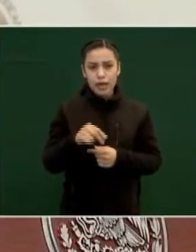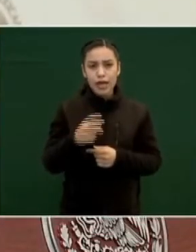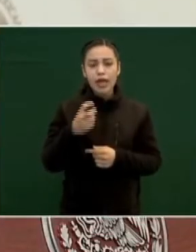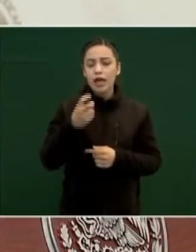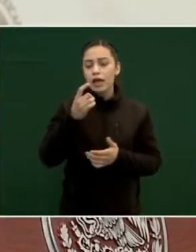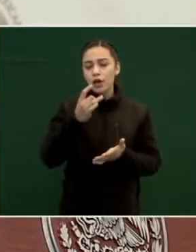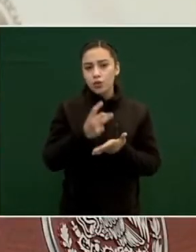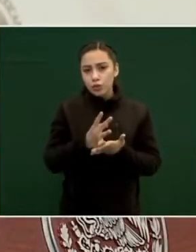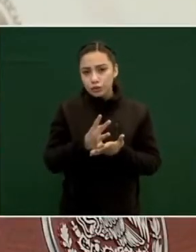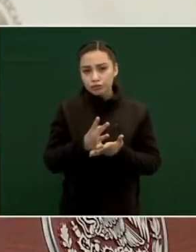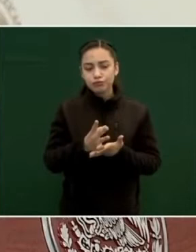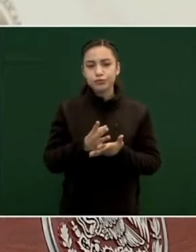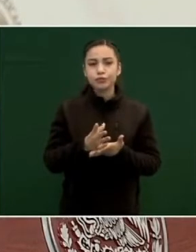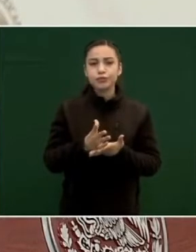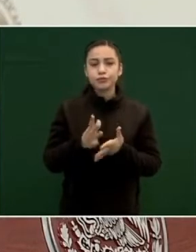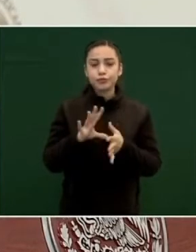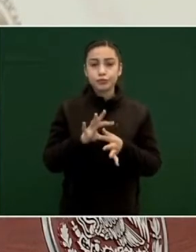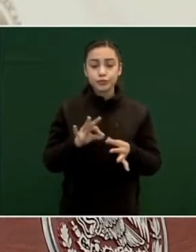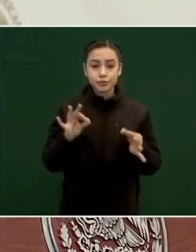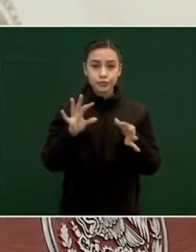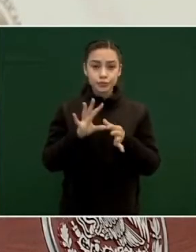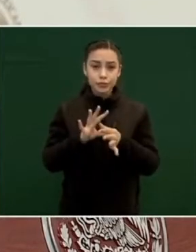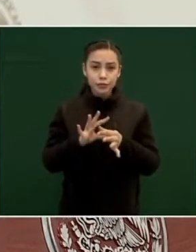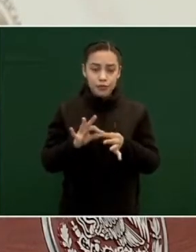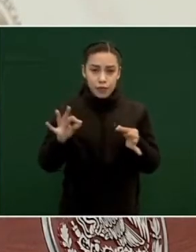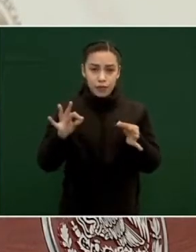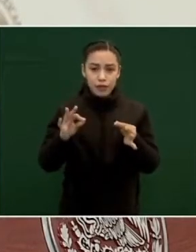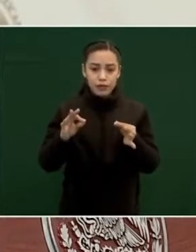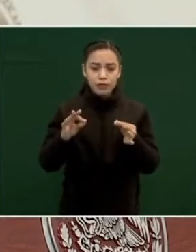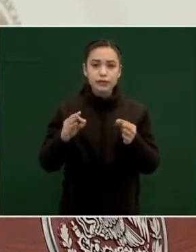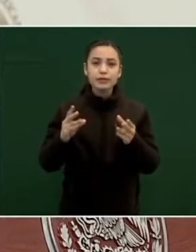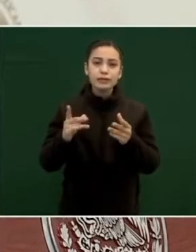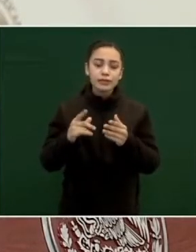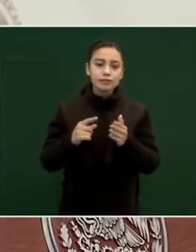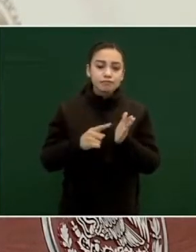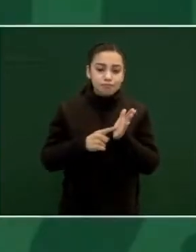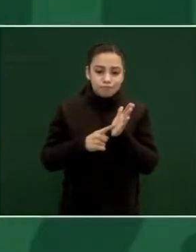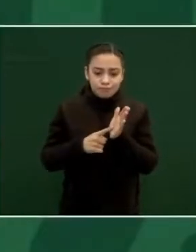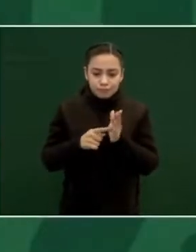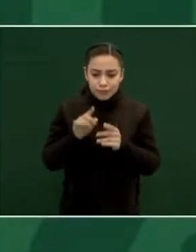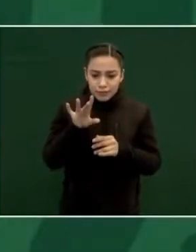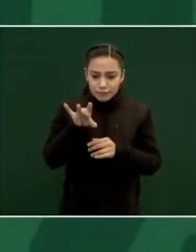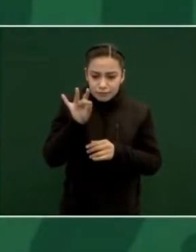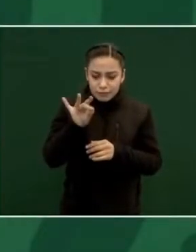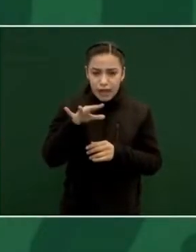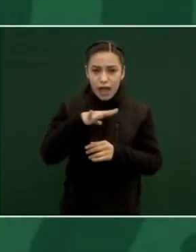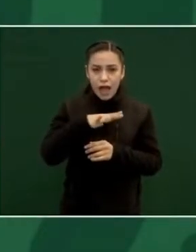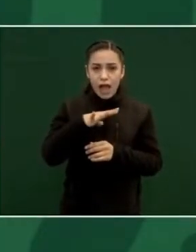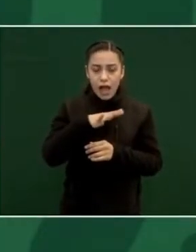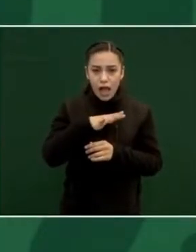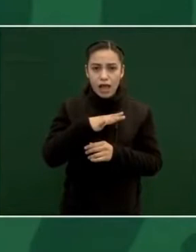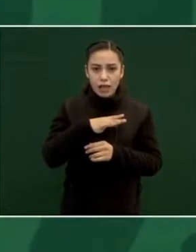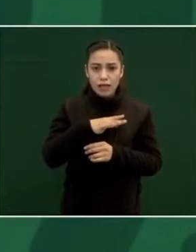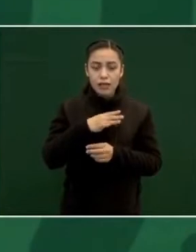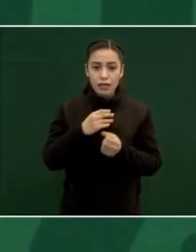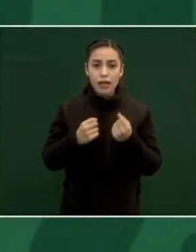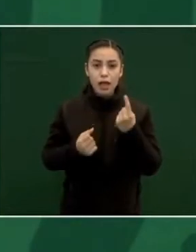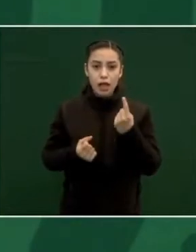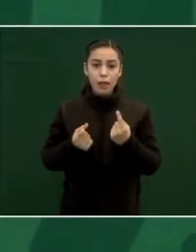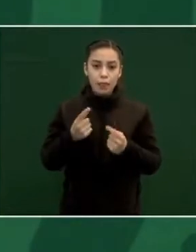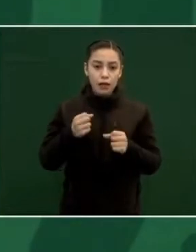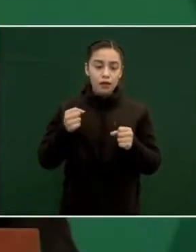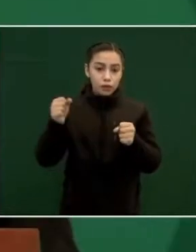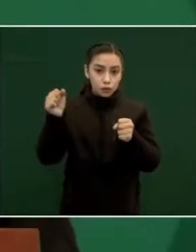no busca romper relaciones, sino señalar que algunas empresas cometieron ciertos abusos contra el pueblo mexicano.